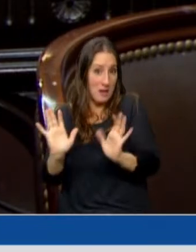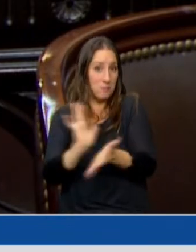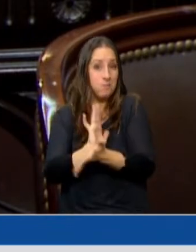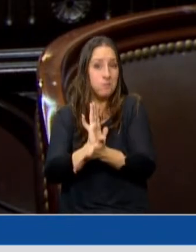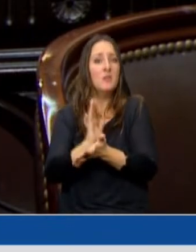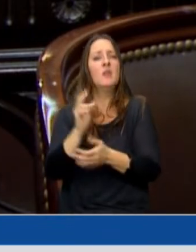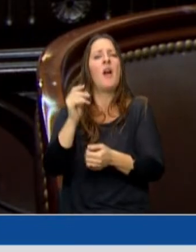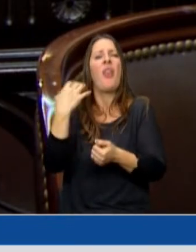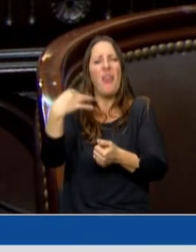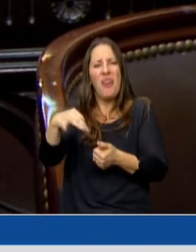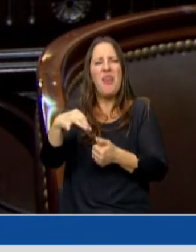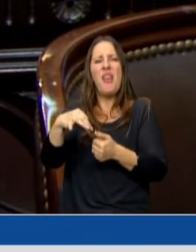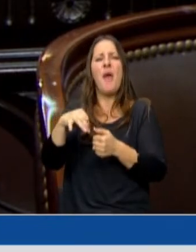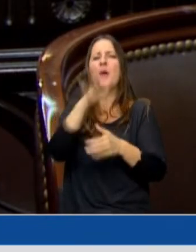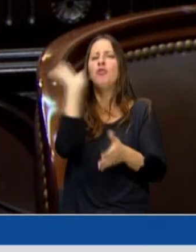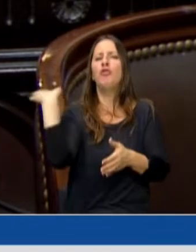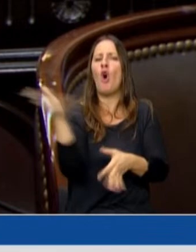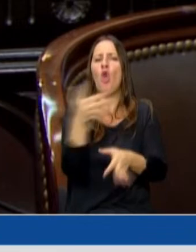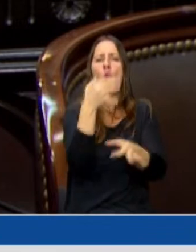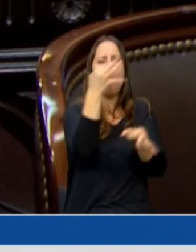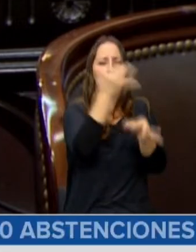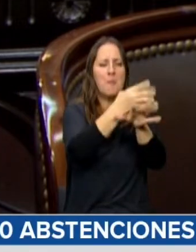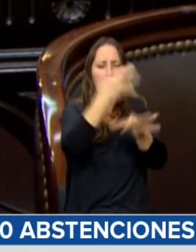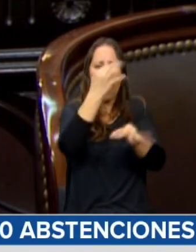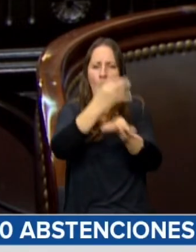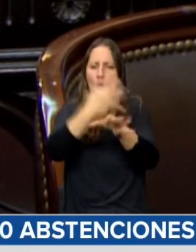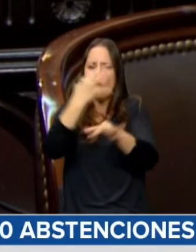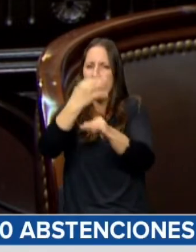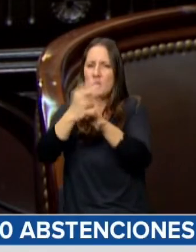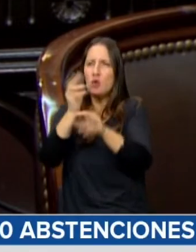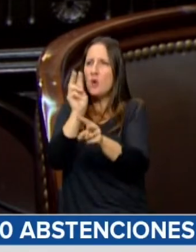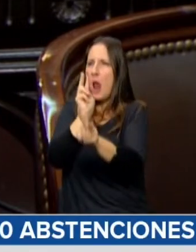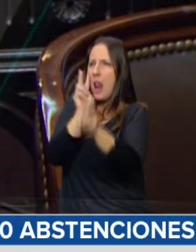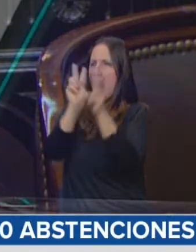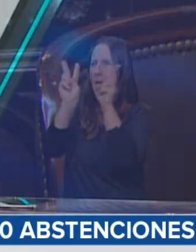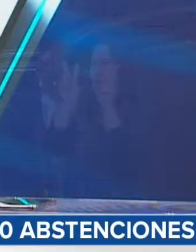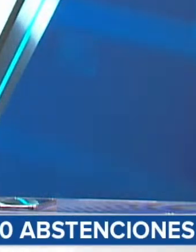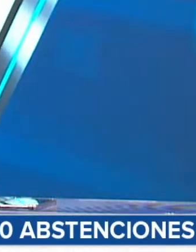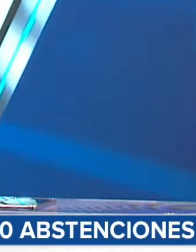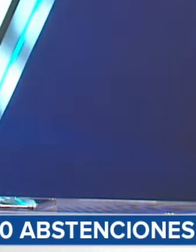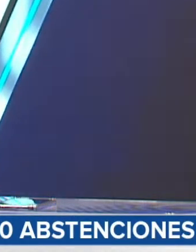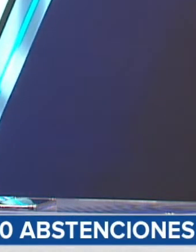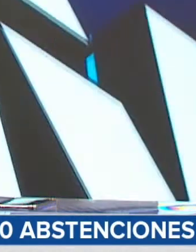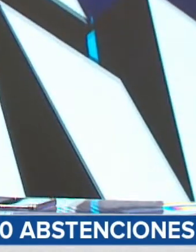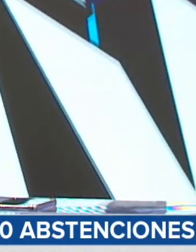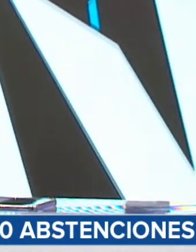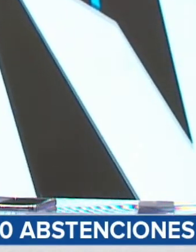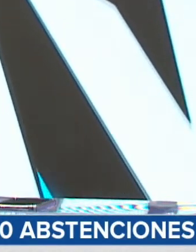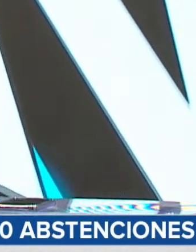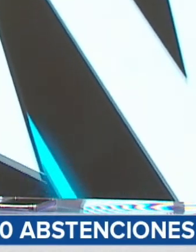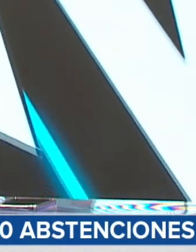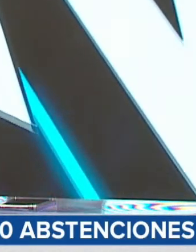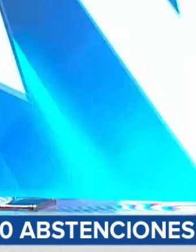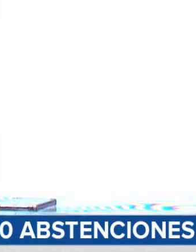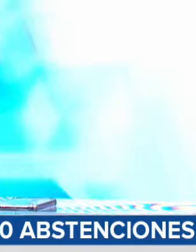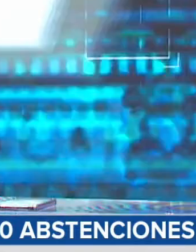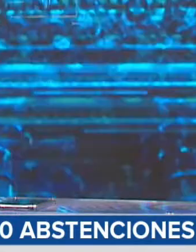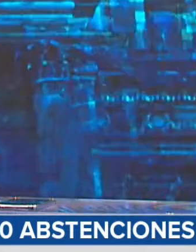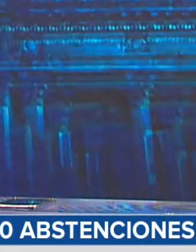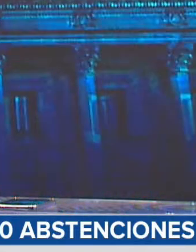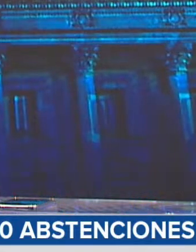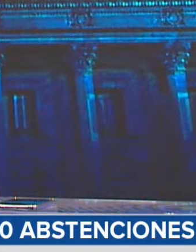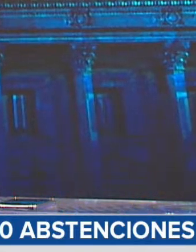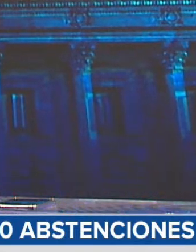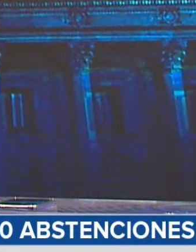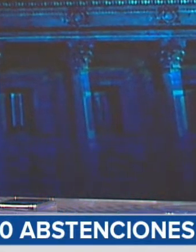que ser miradas integralmente. Y me quedo con esta frase de la diputada Mara Brauer